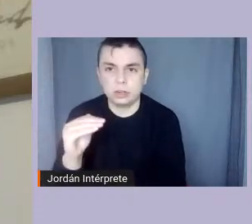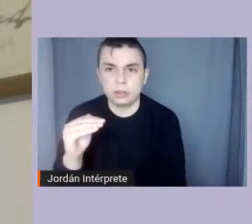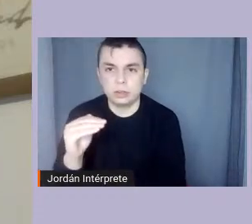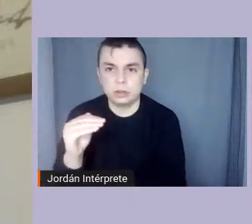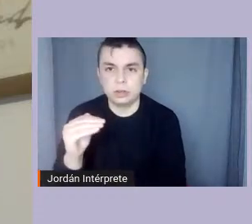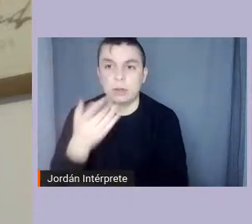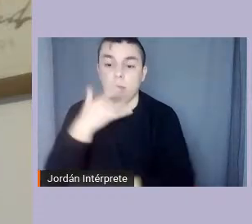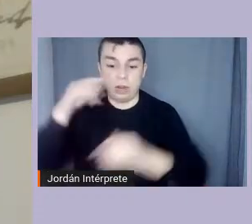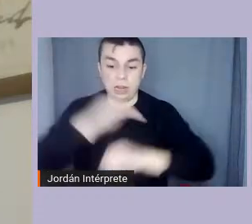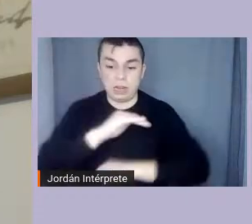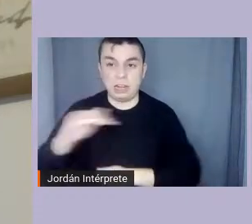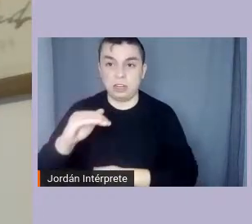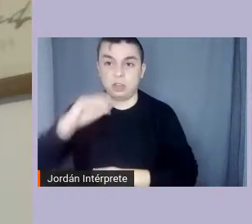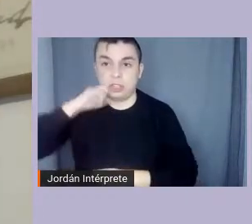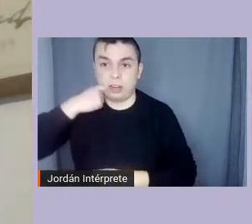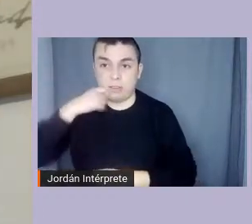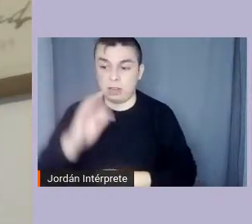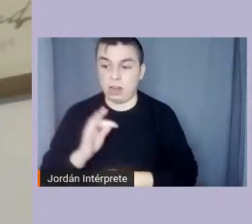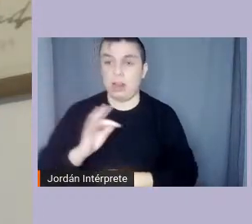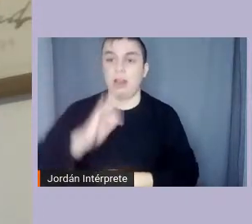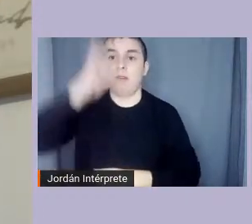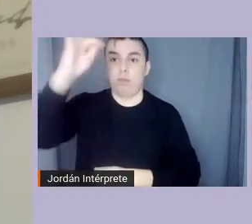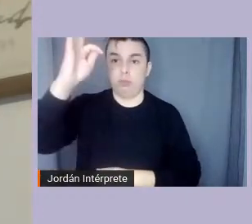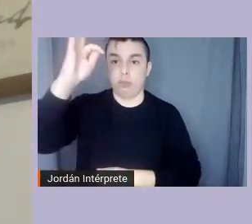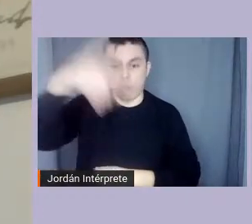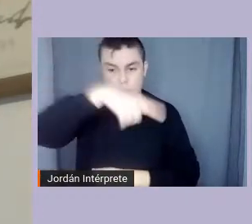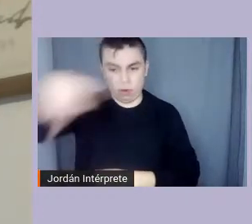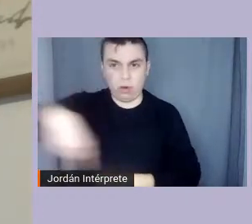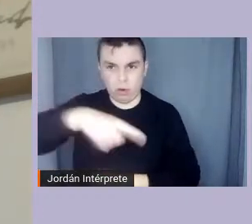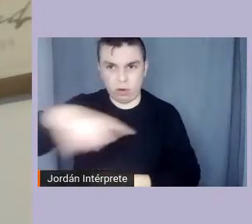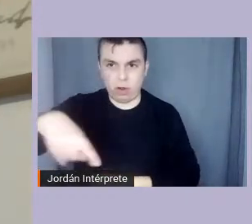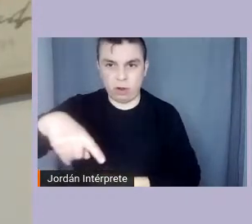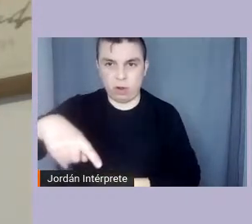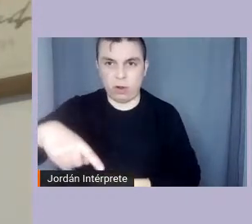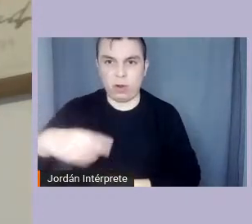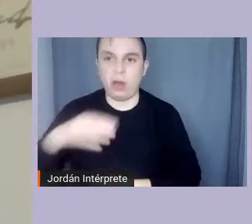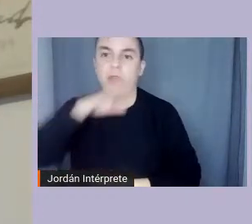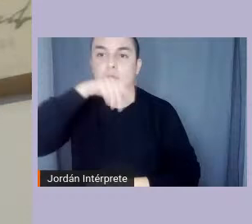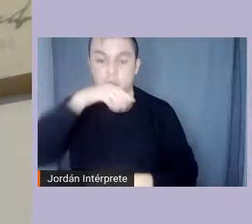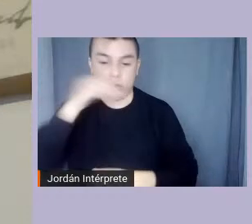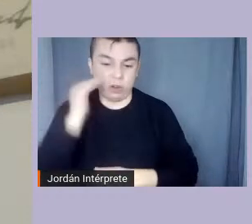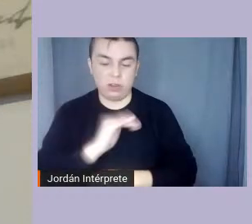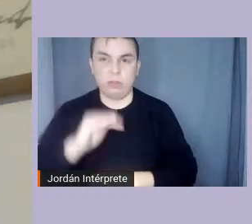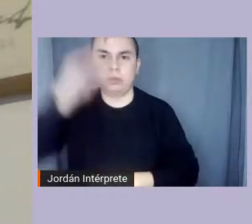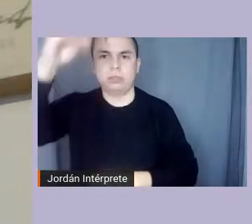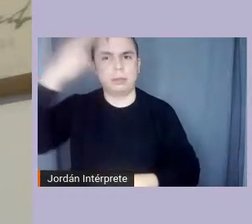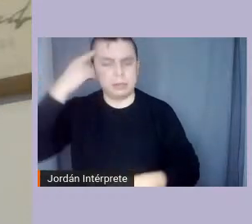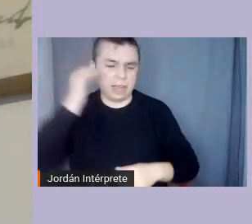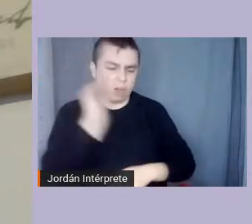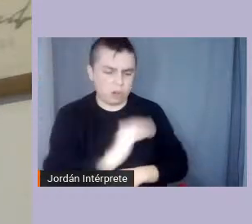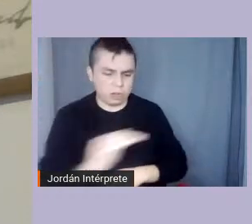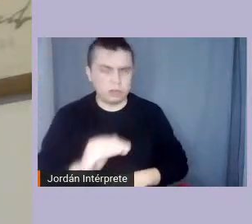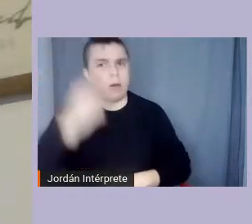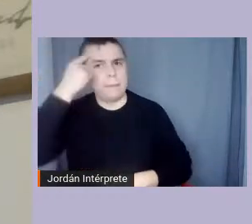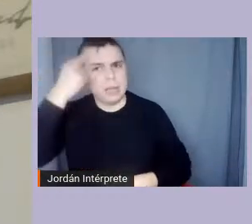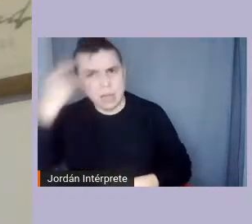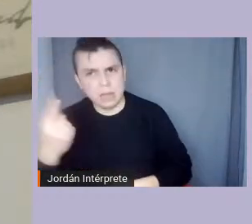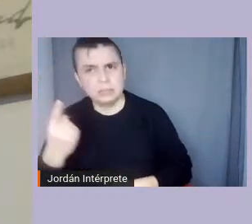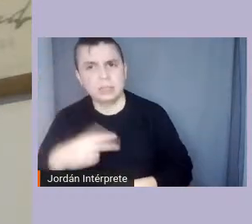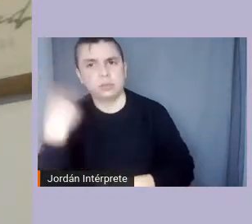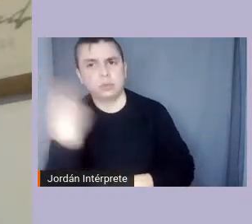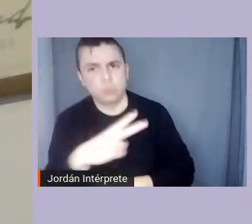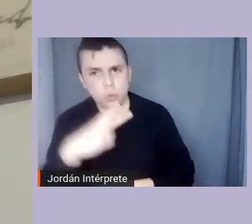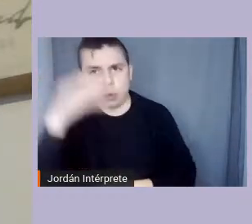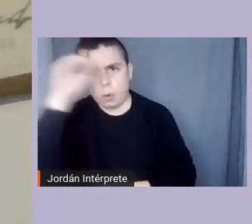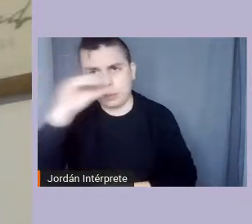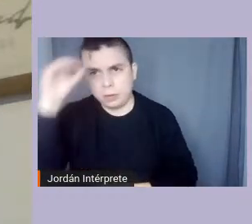del mañana, y la infancia comienza a ser mirada como seres pensantes, con voz propia, y que deben saber